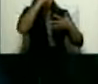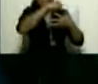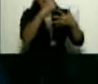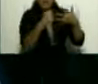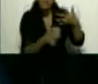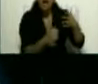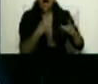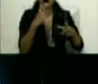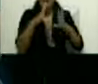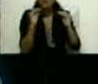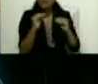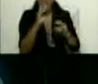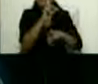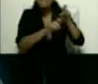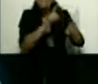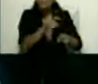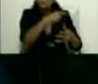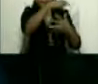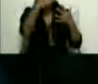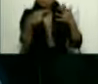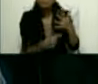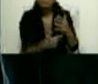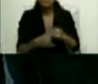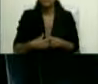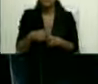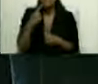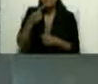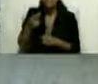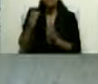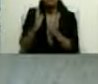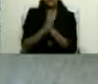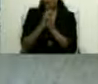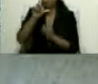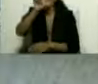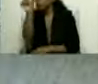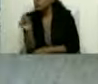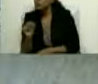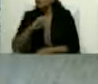dar un pronunciamiento de que el Esequibo realmente es nuestro.